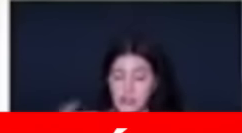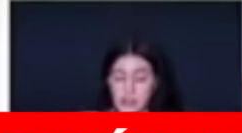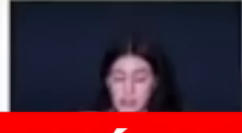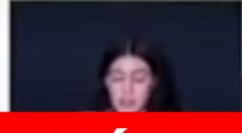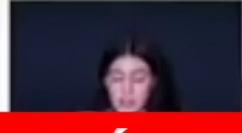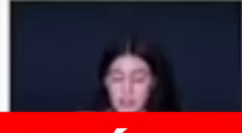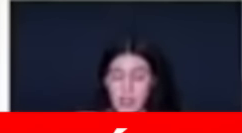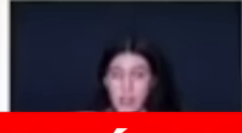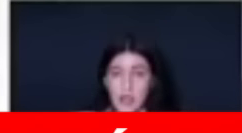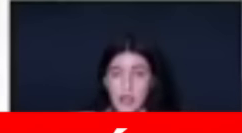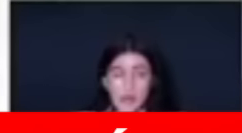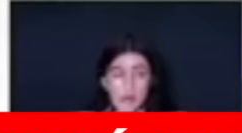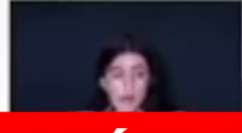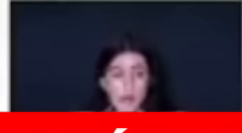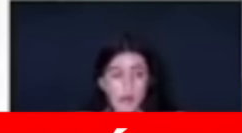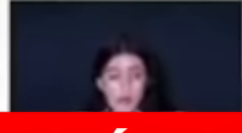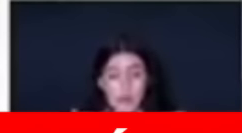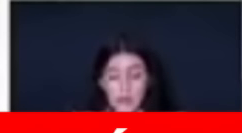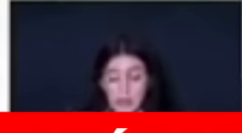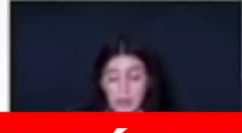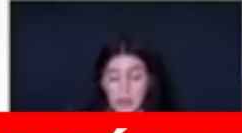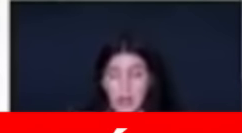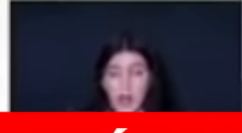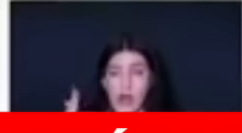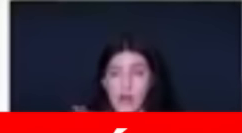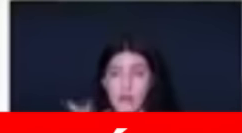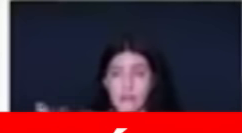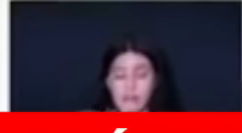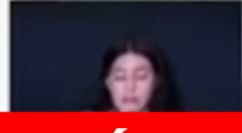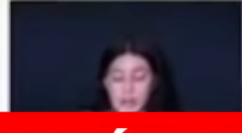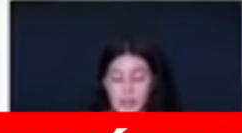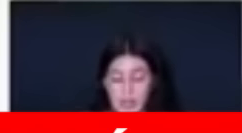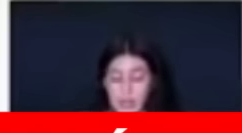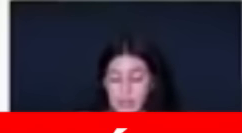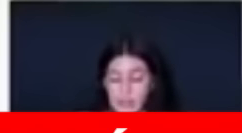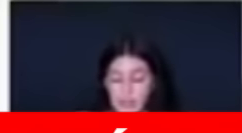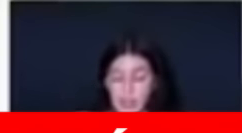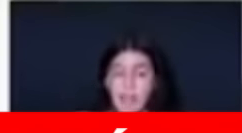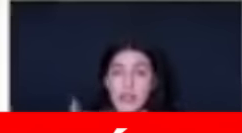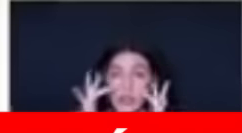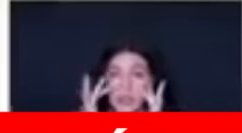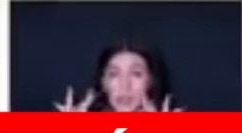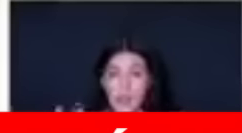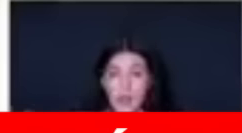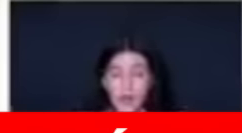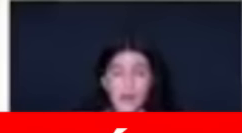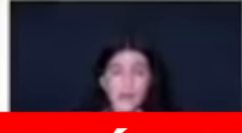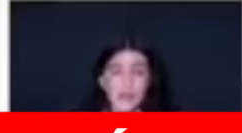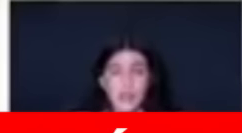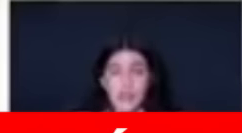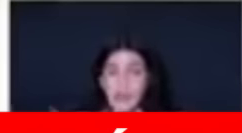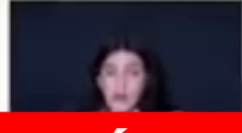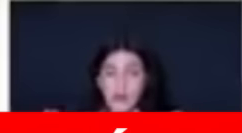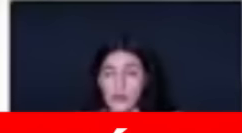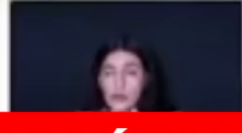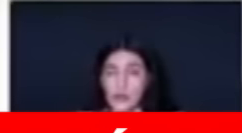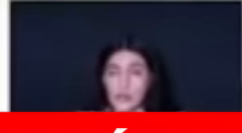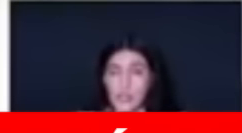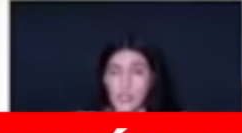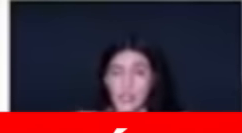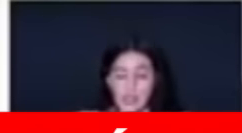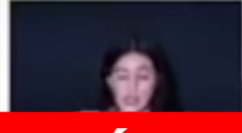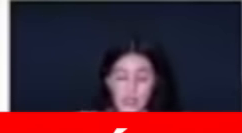Secuestraron candidatos, amenazaron a líderes y provocaron renuncias de adversarios. Y